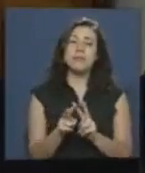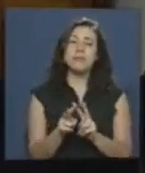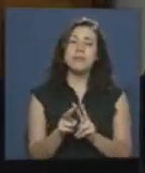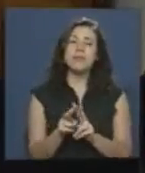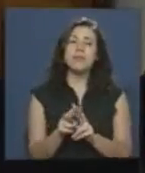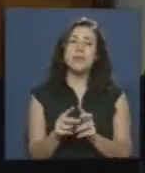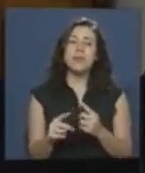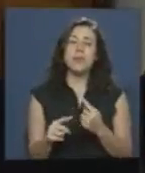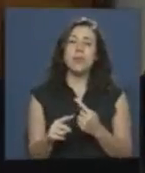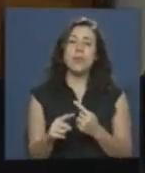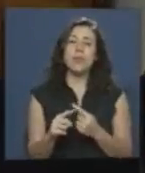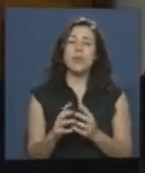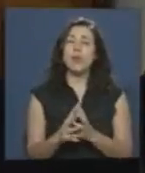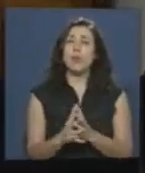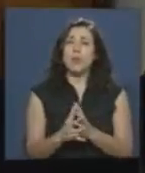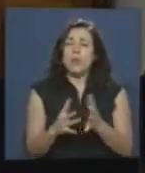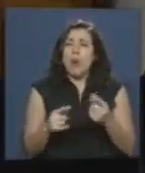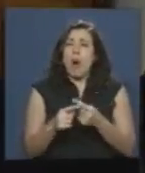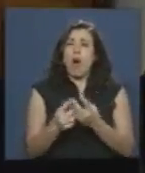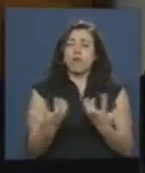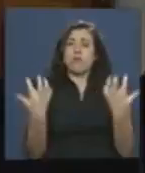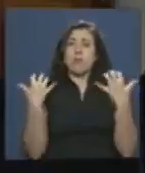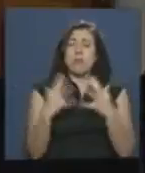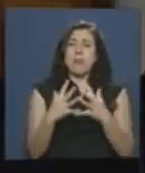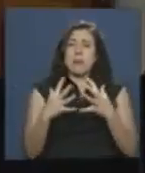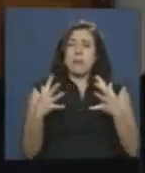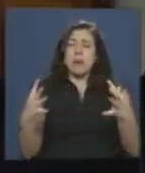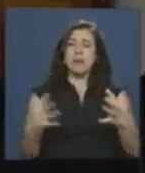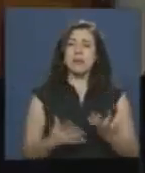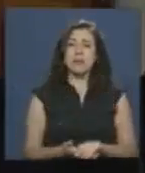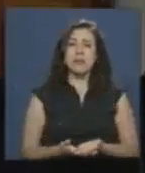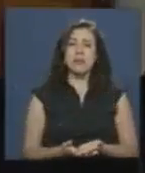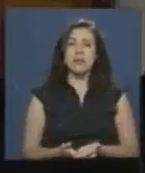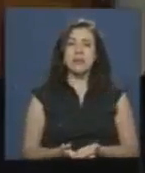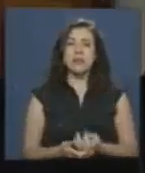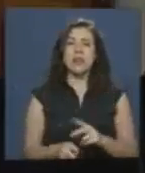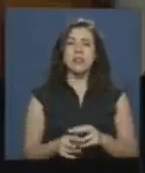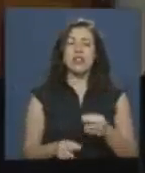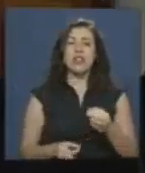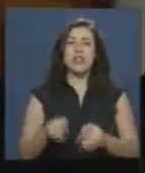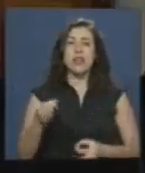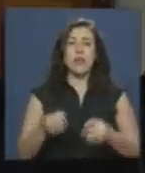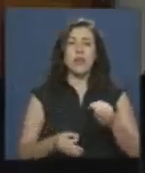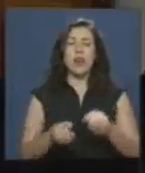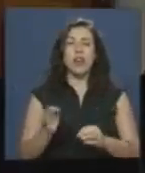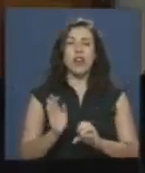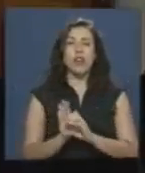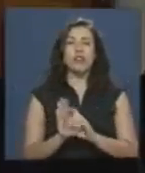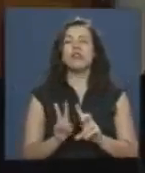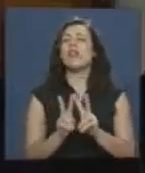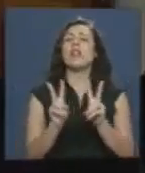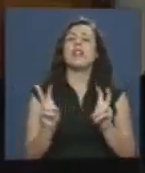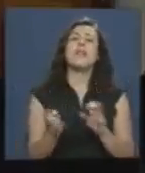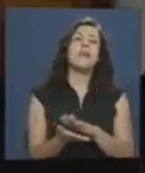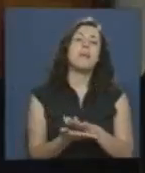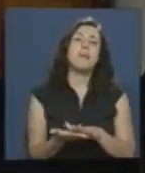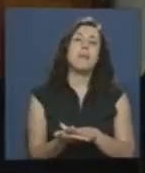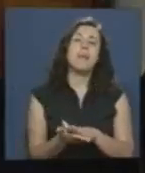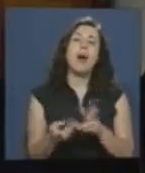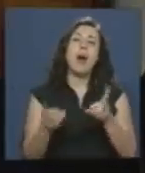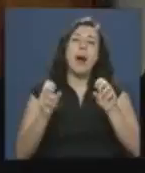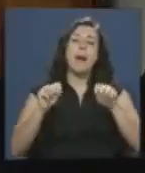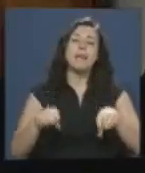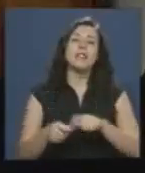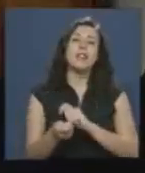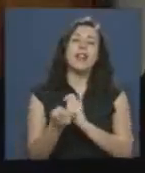en torno a la extralimitación de funciones que claramente ha tenido el Tribunal Constitucional en materias como fue la aprobación